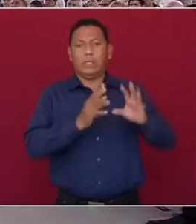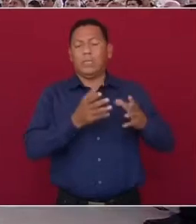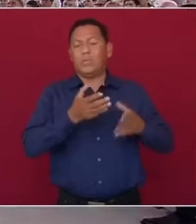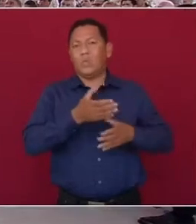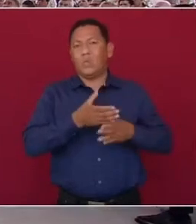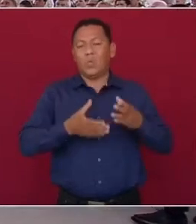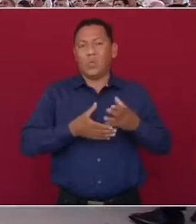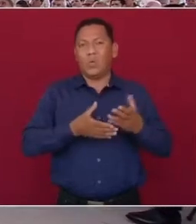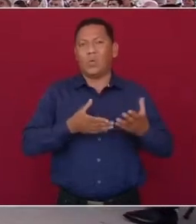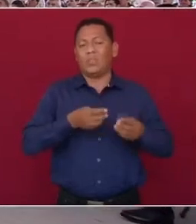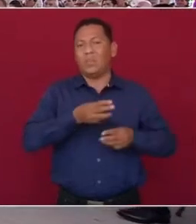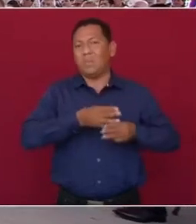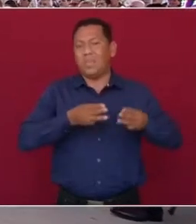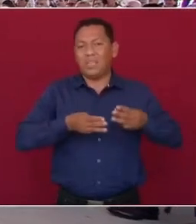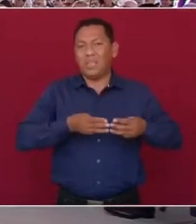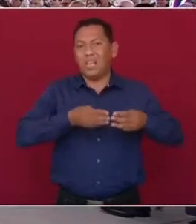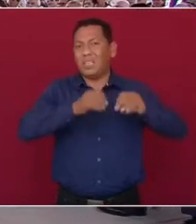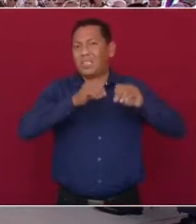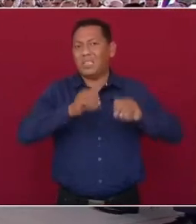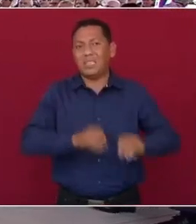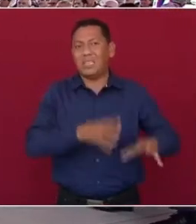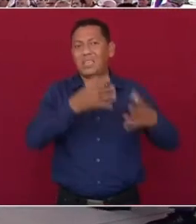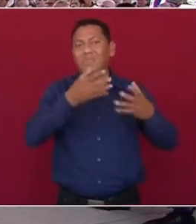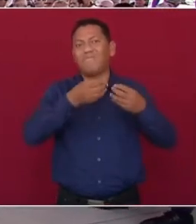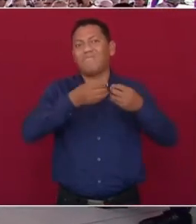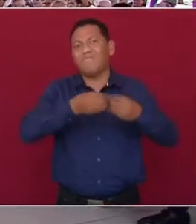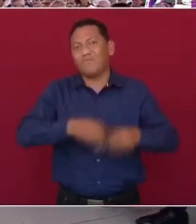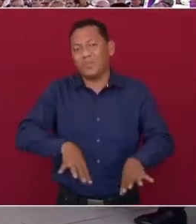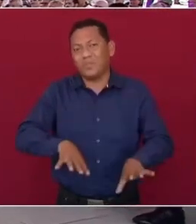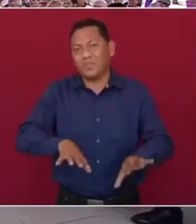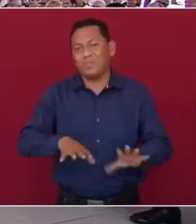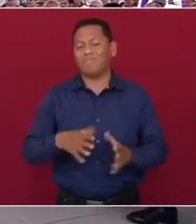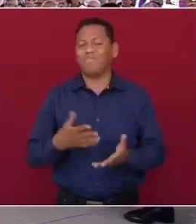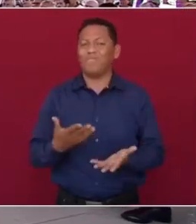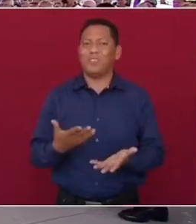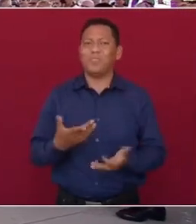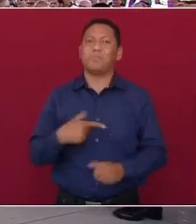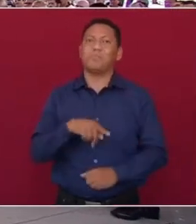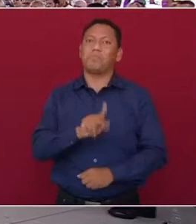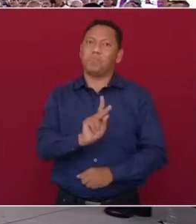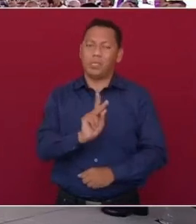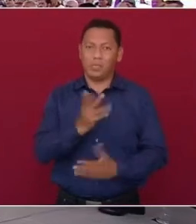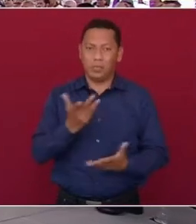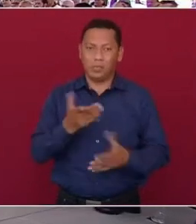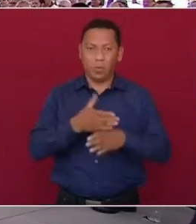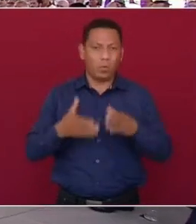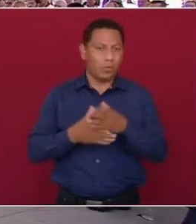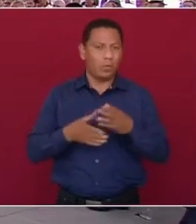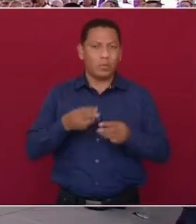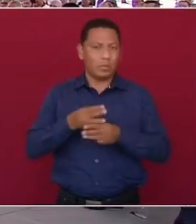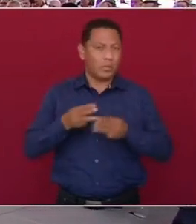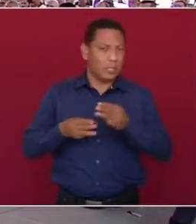equipos que se conviertan en chatarra cuando se trata de